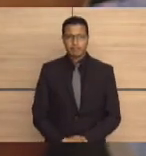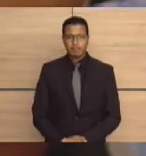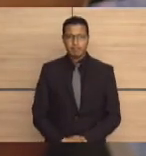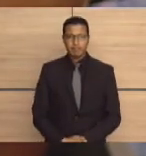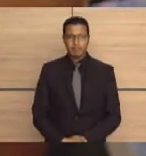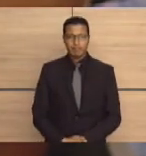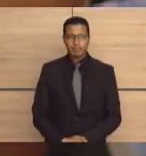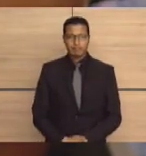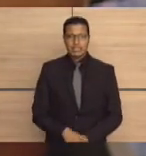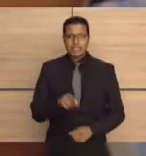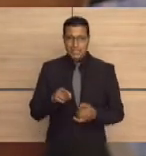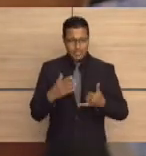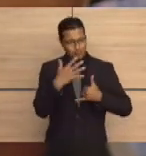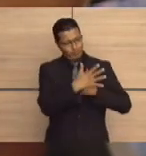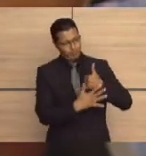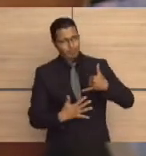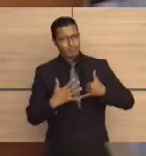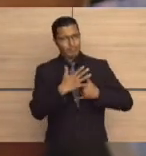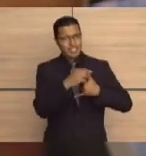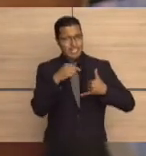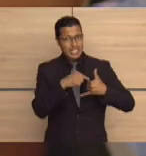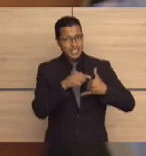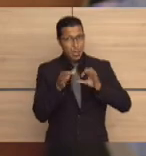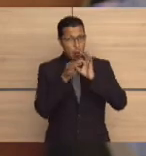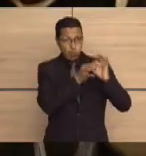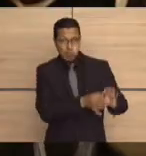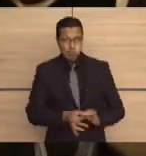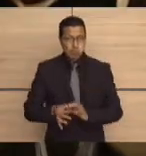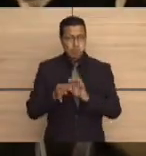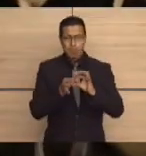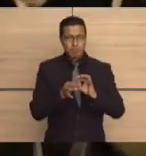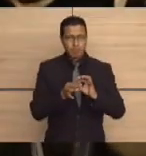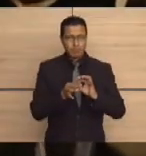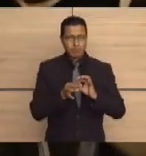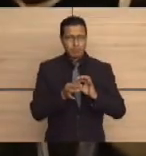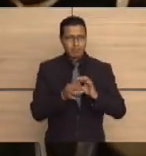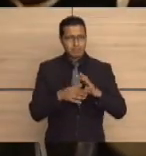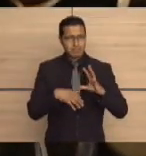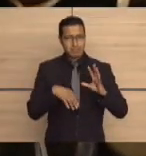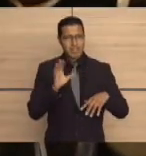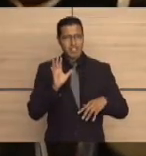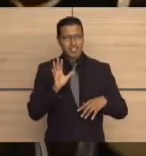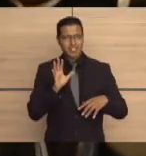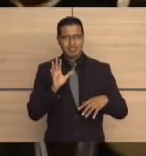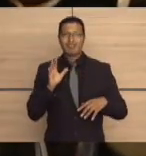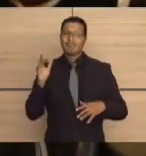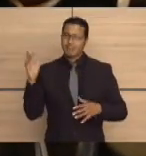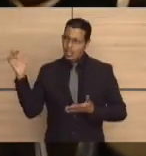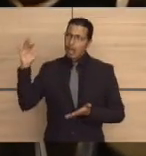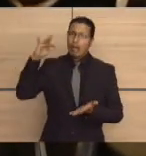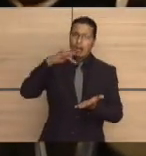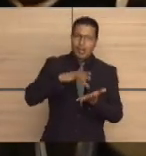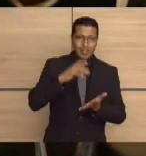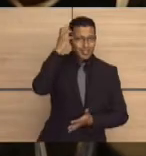no era un territorio con vocación de unidad. Esa vocación de unidad llegó después con la llegada